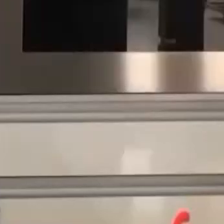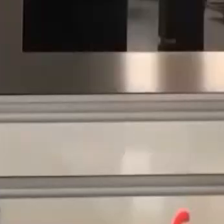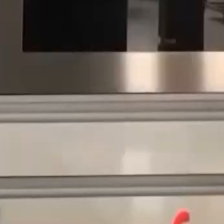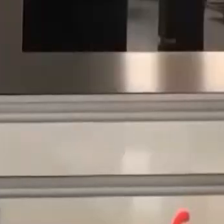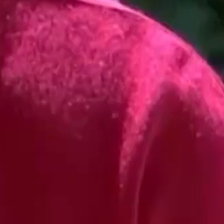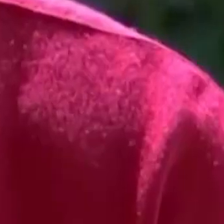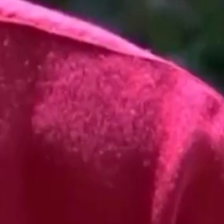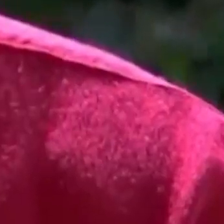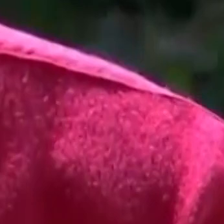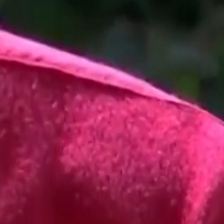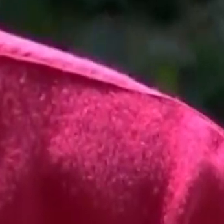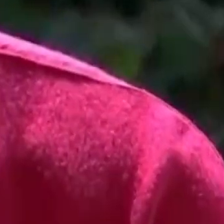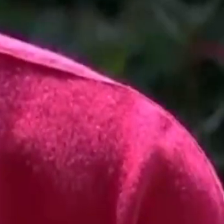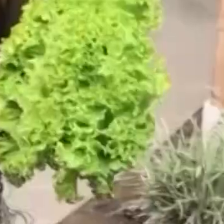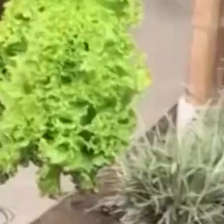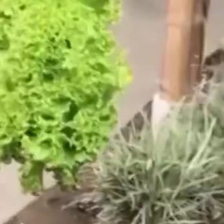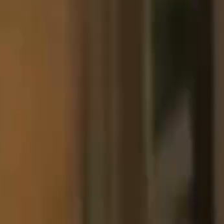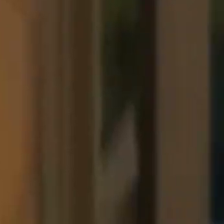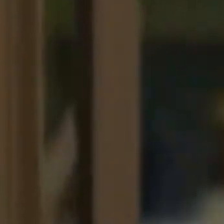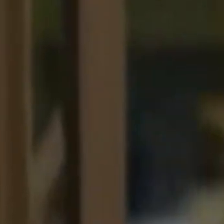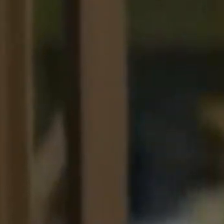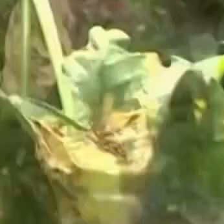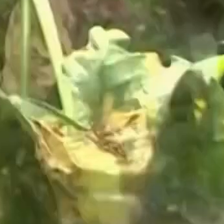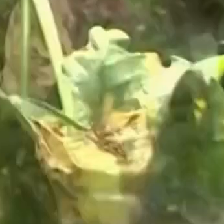Corazón, corazón, corazón.